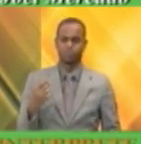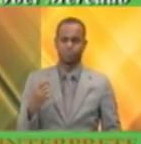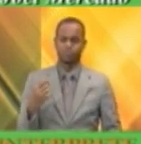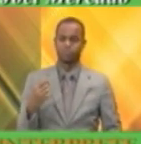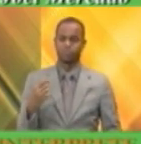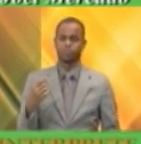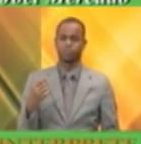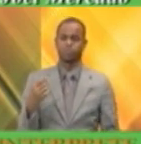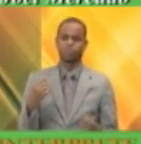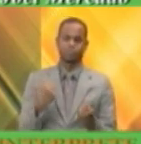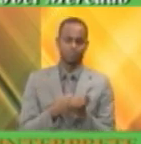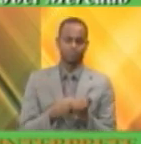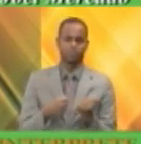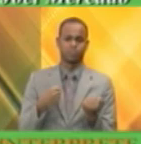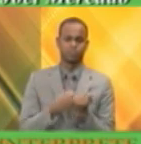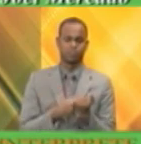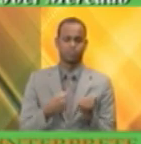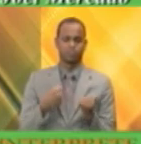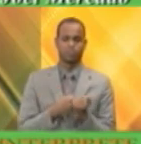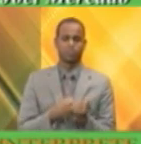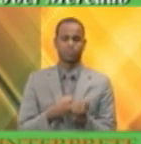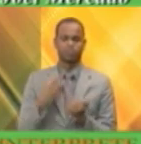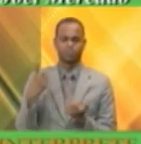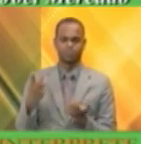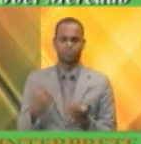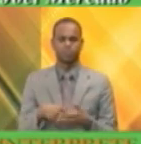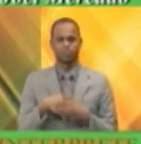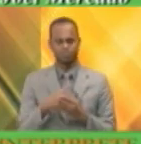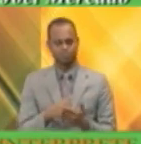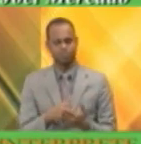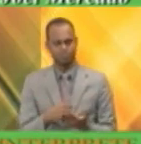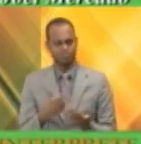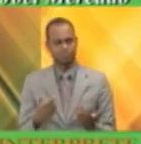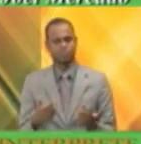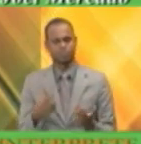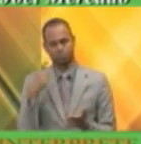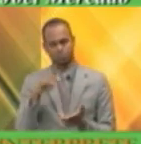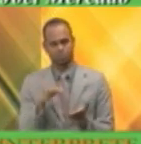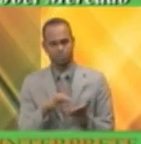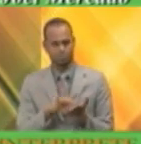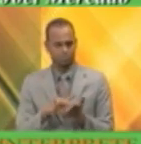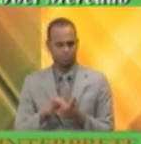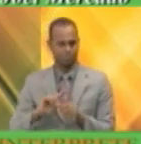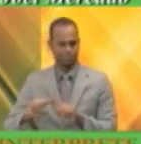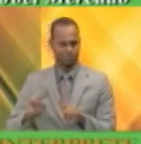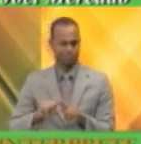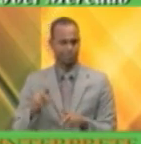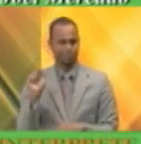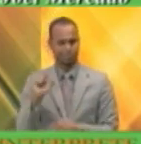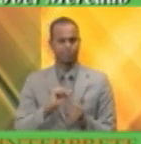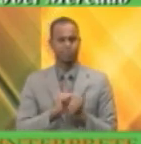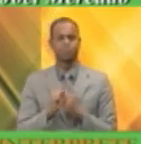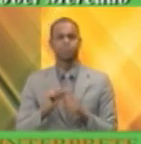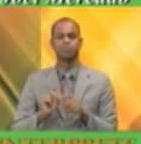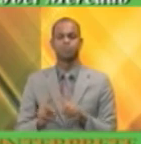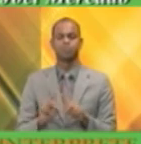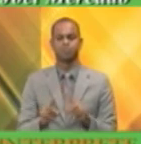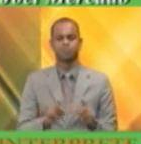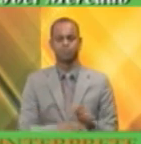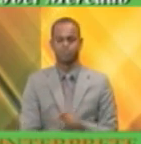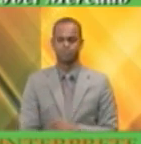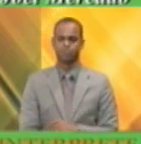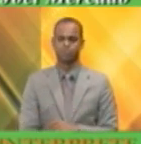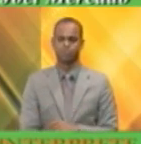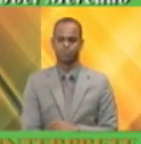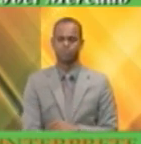y con eso le compramos vitaminas y le pagamos transporte y agua a los atletas, pero no del